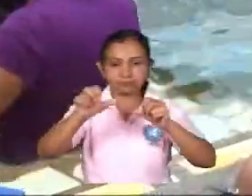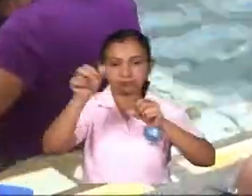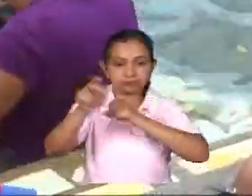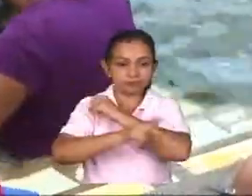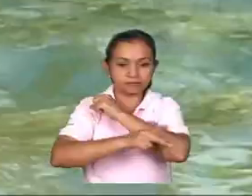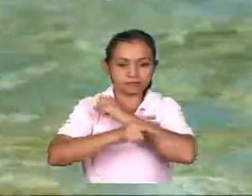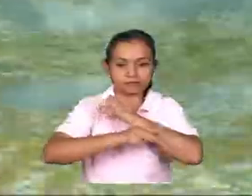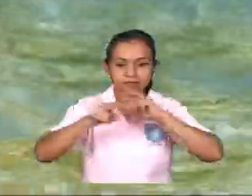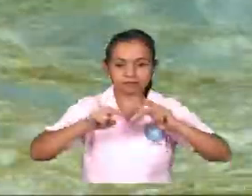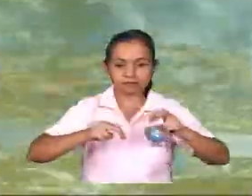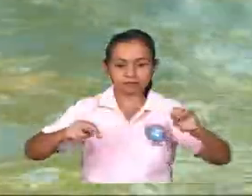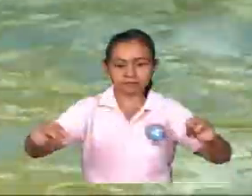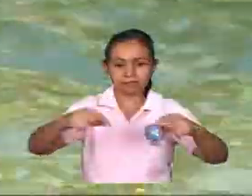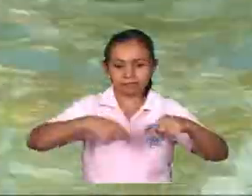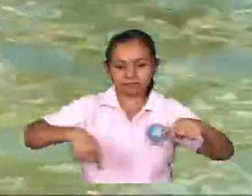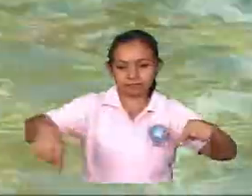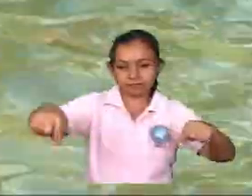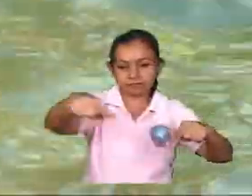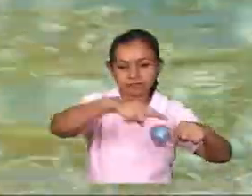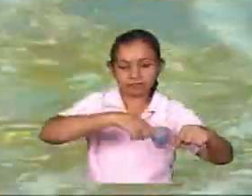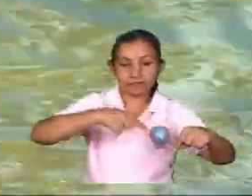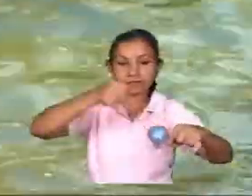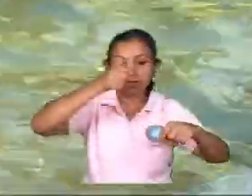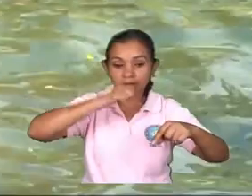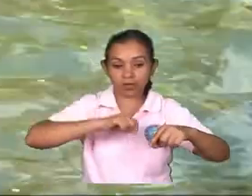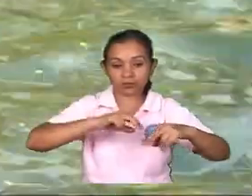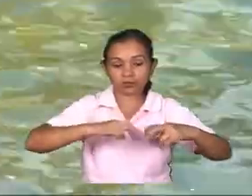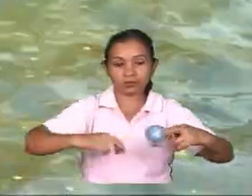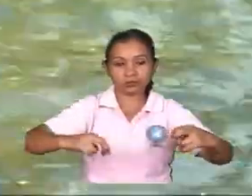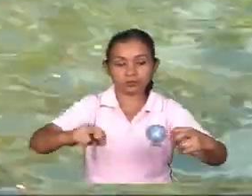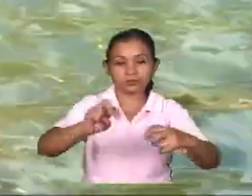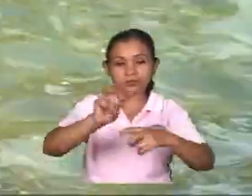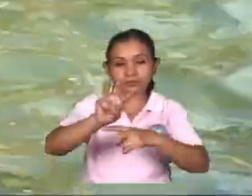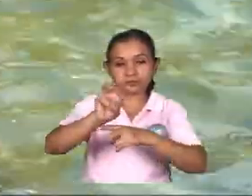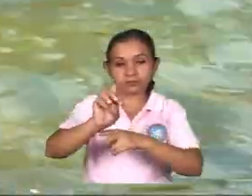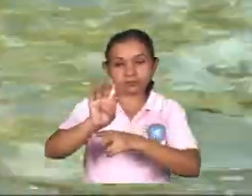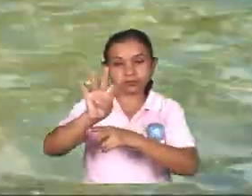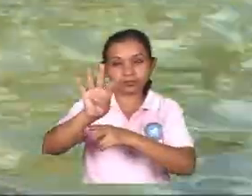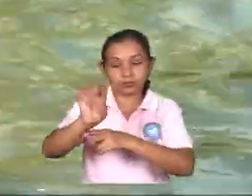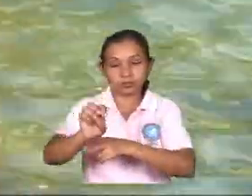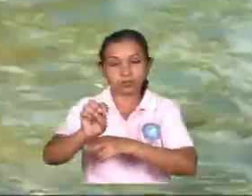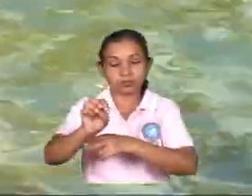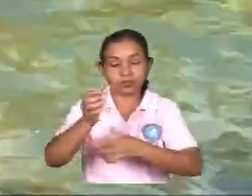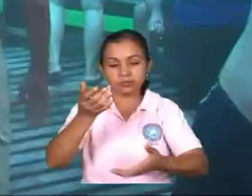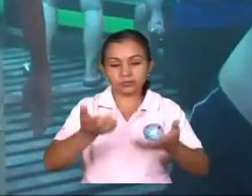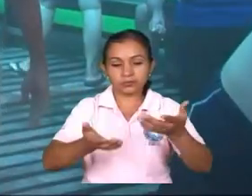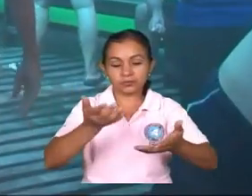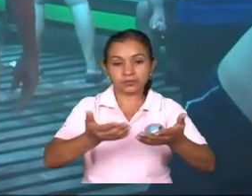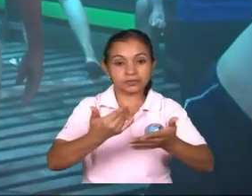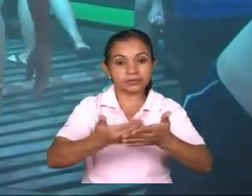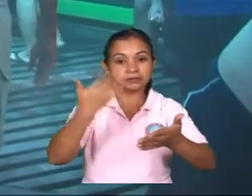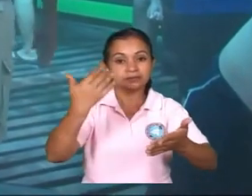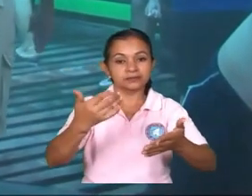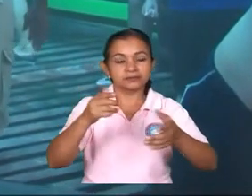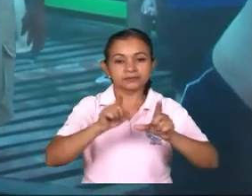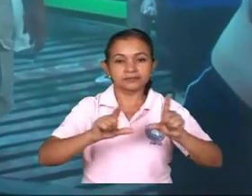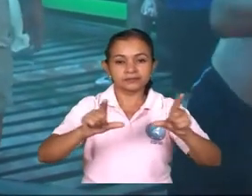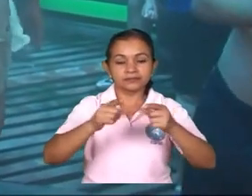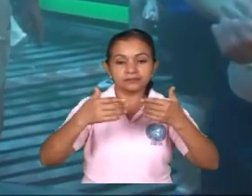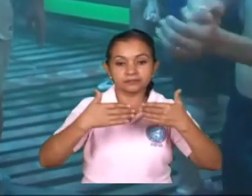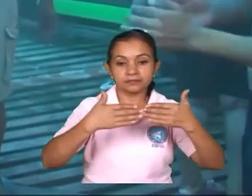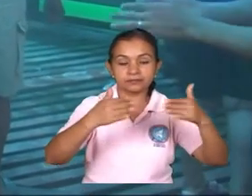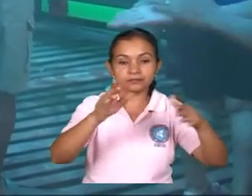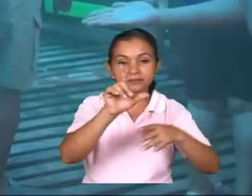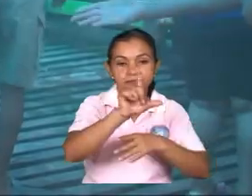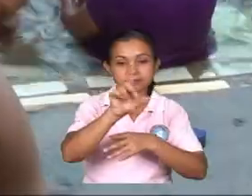extranjeros. 2 piscinas térmicas cuyas aguas oscilan entre los 30 y 40 grados centígrados. Este lugar abre sus puertas de